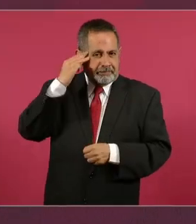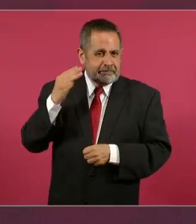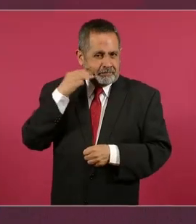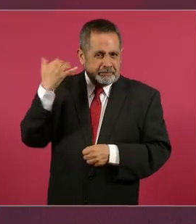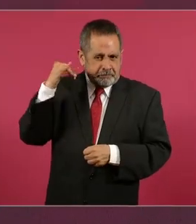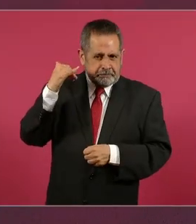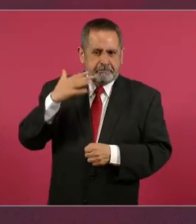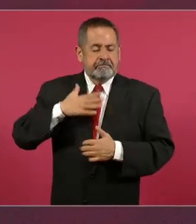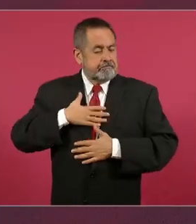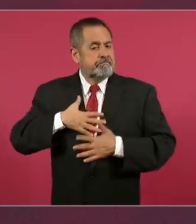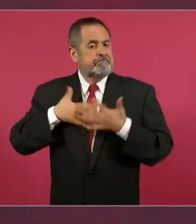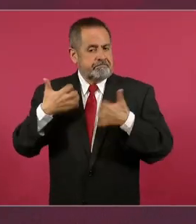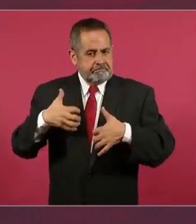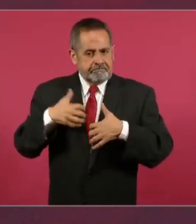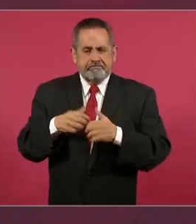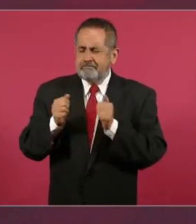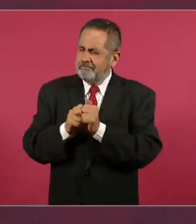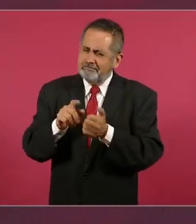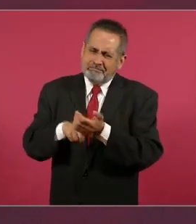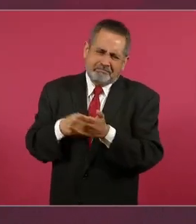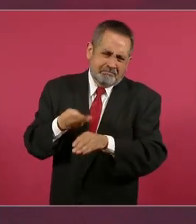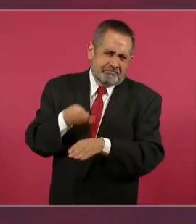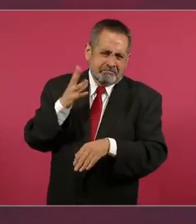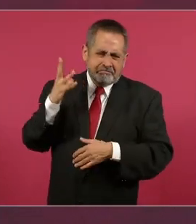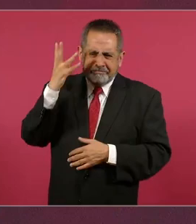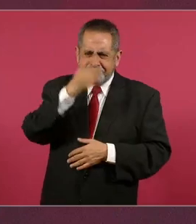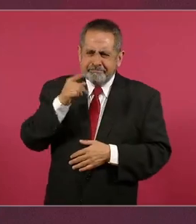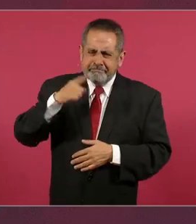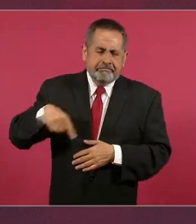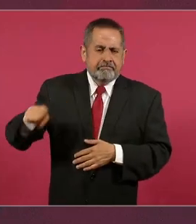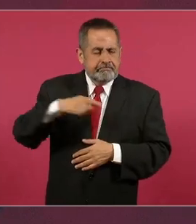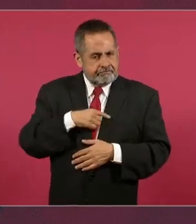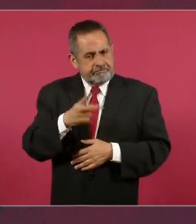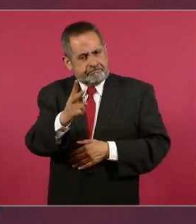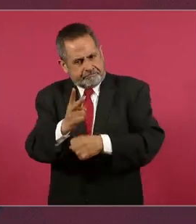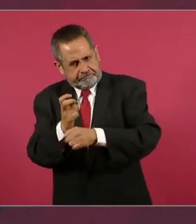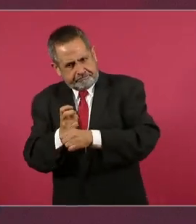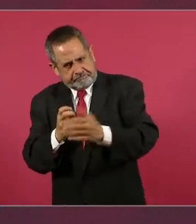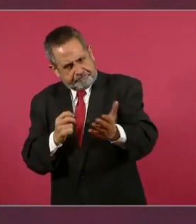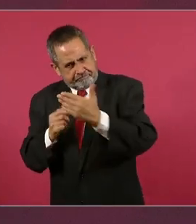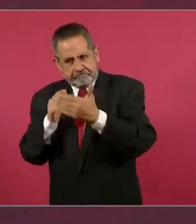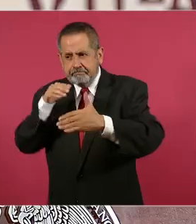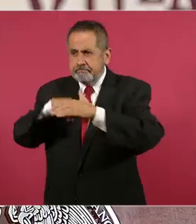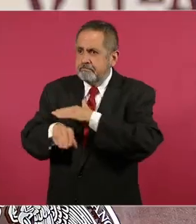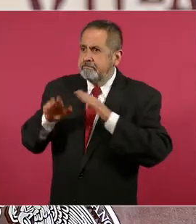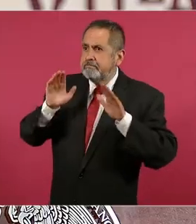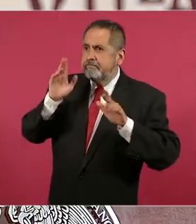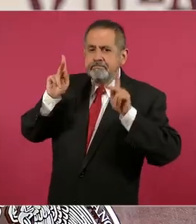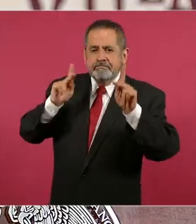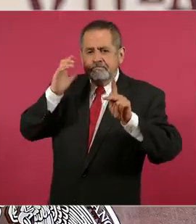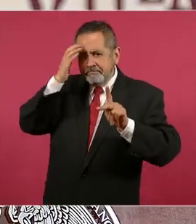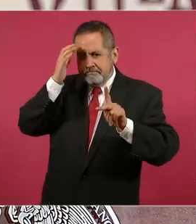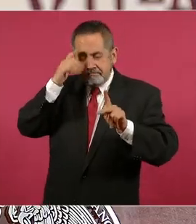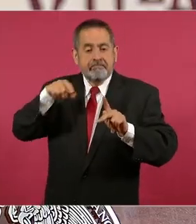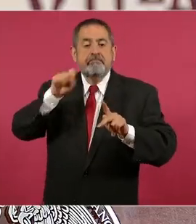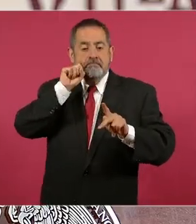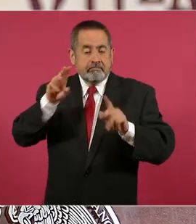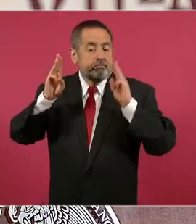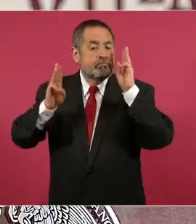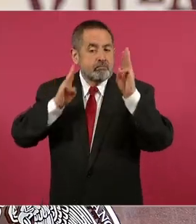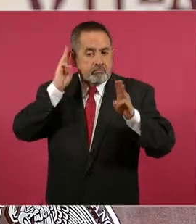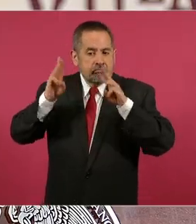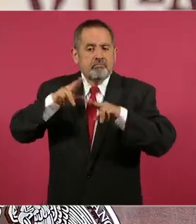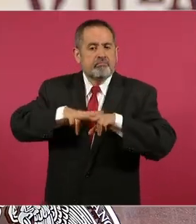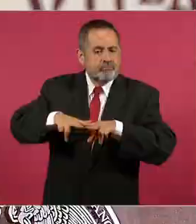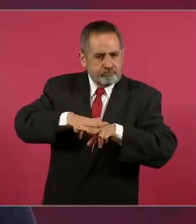nuestras empresas, muy, muy bonito, los invito a que lo visiten. Ahí estará también el Museo de los